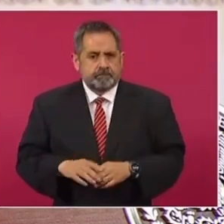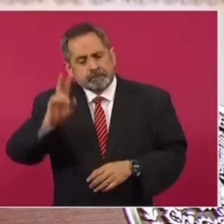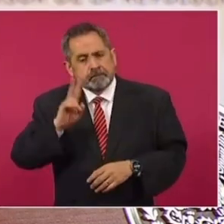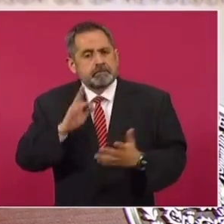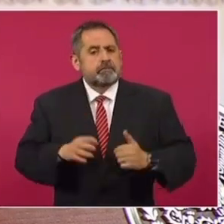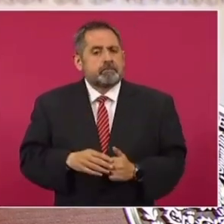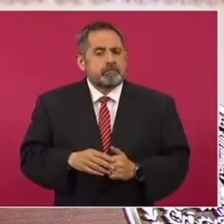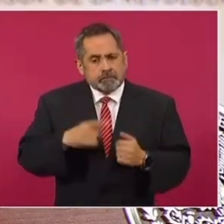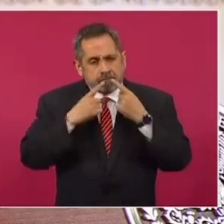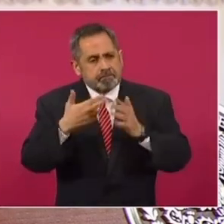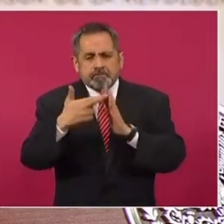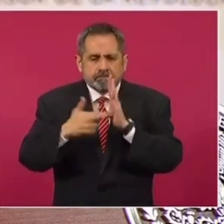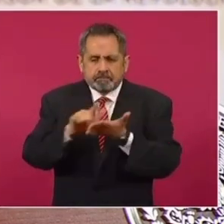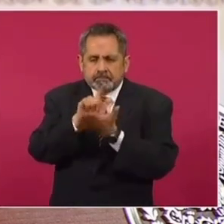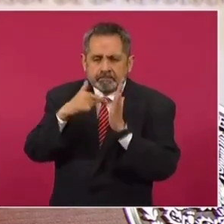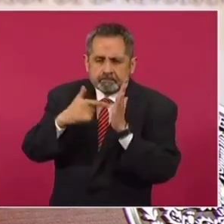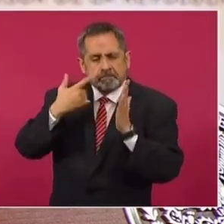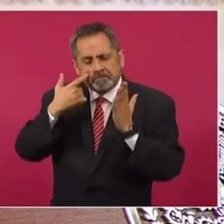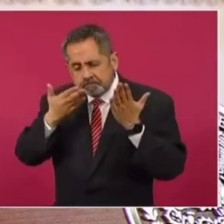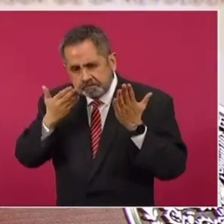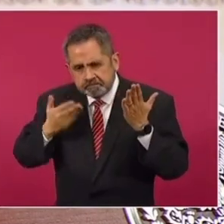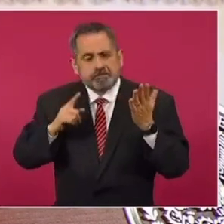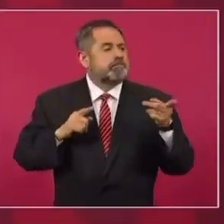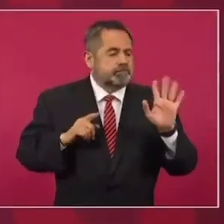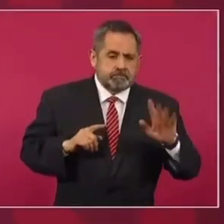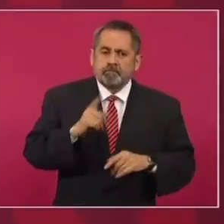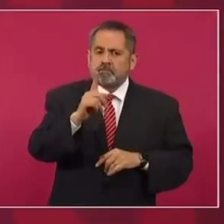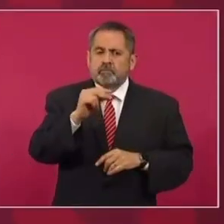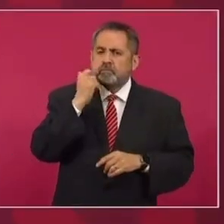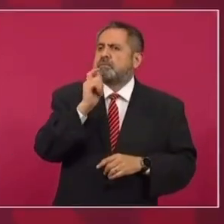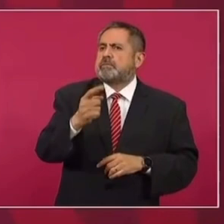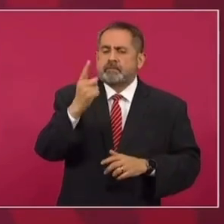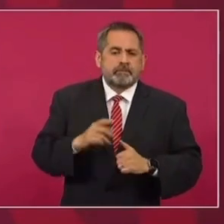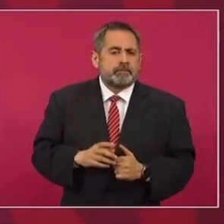Vamos a ver los aspectos legales, pero también no queremos